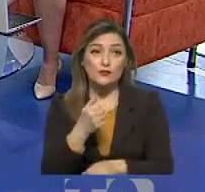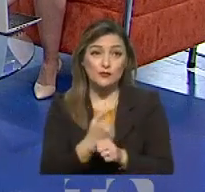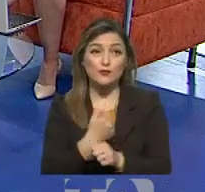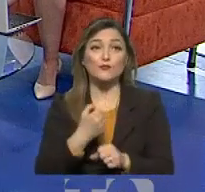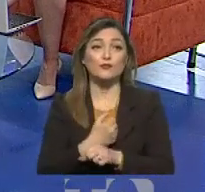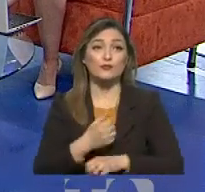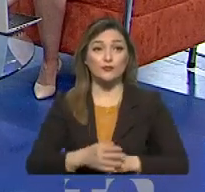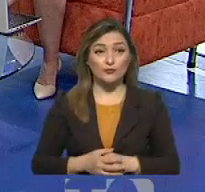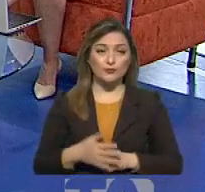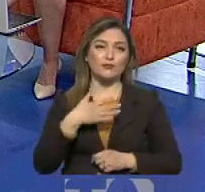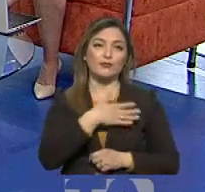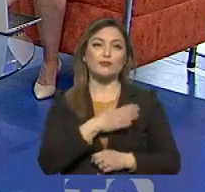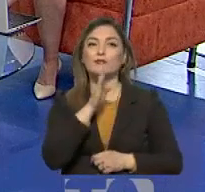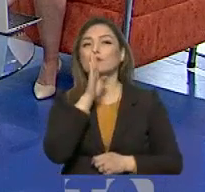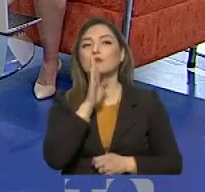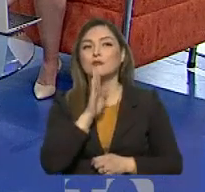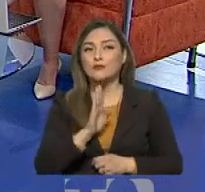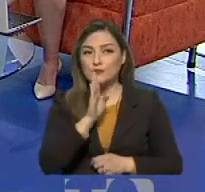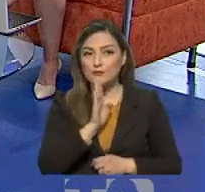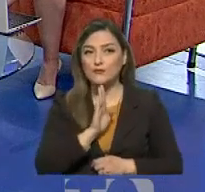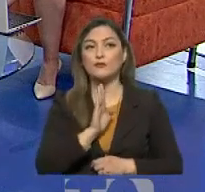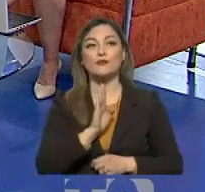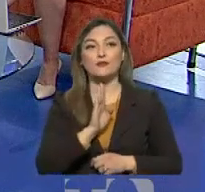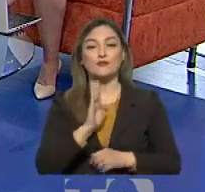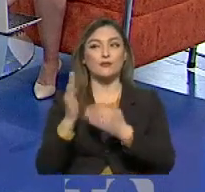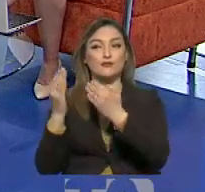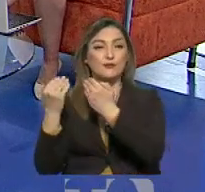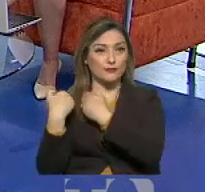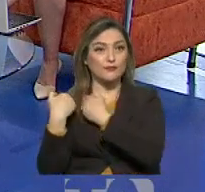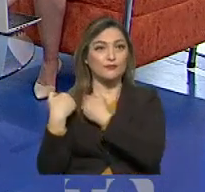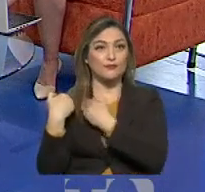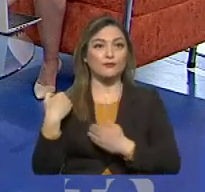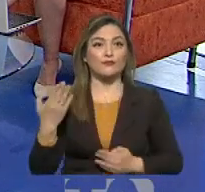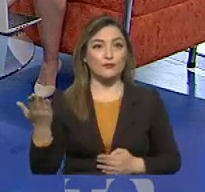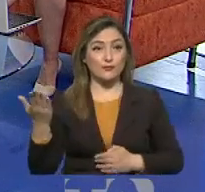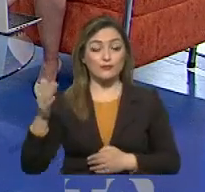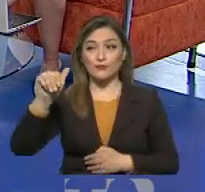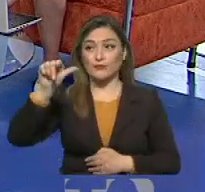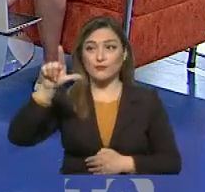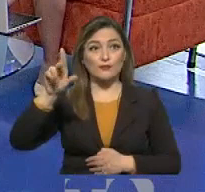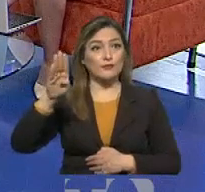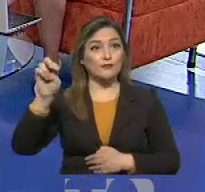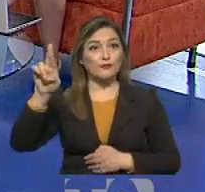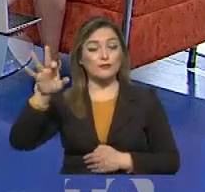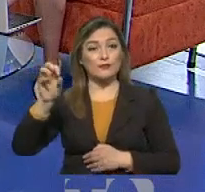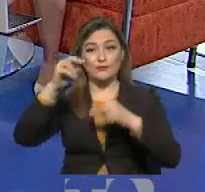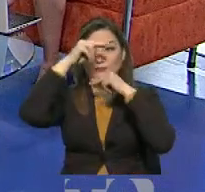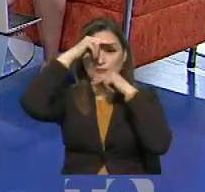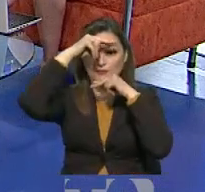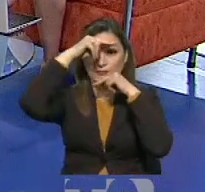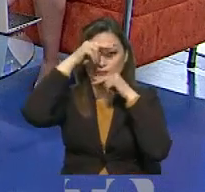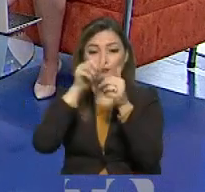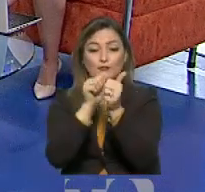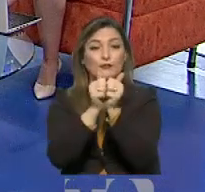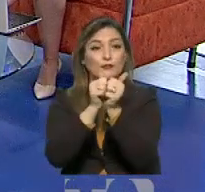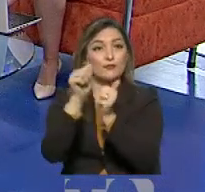ese sentido, así que hay que tener paciencia y mientras tanto seguir siendo responsables. Alberto, hay noticias en el ámbito deportivo. Ayer el